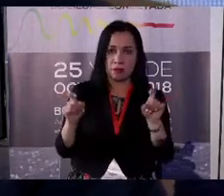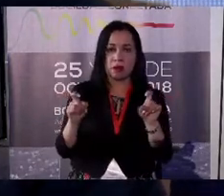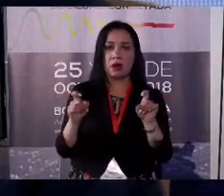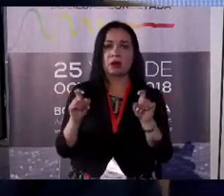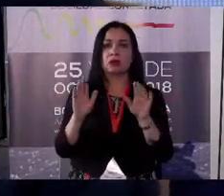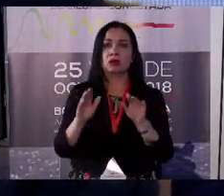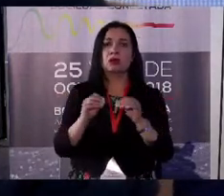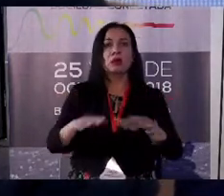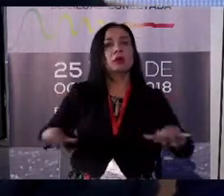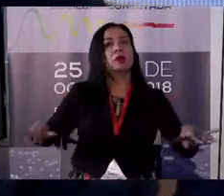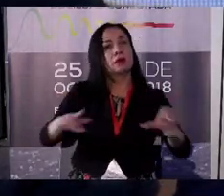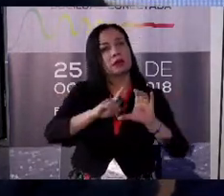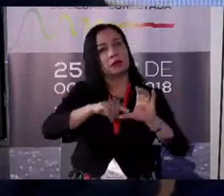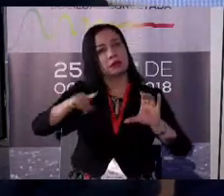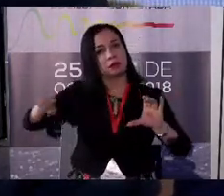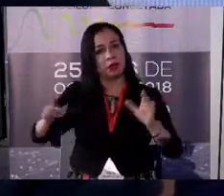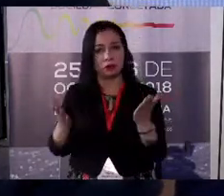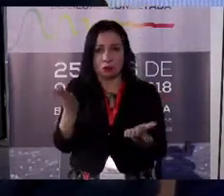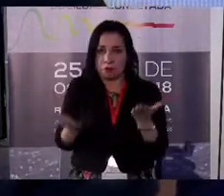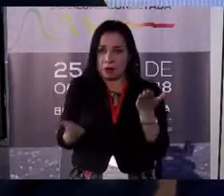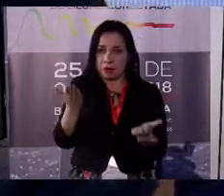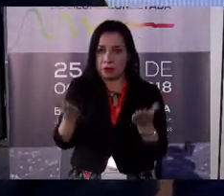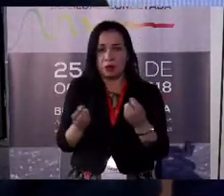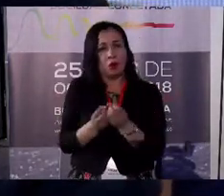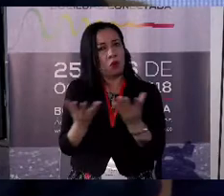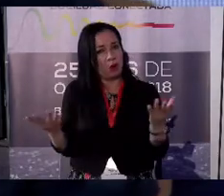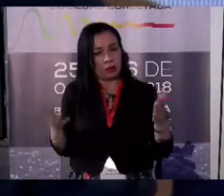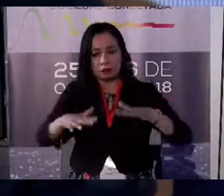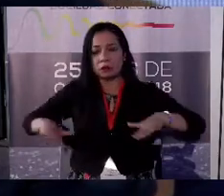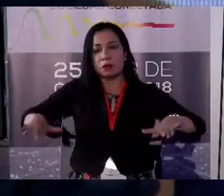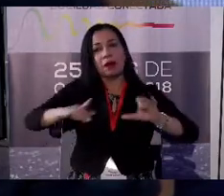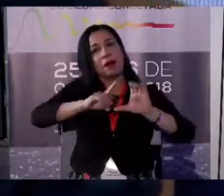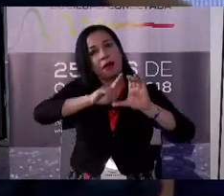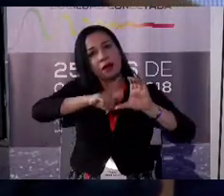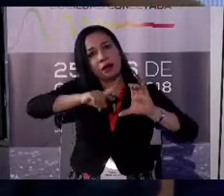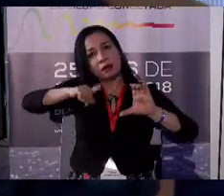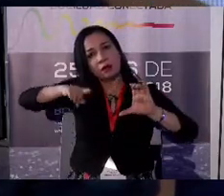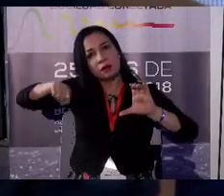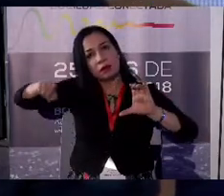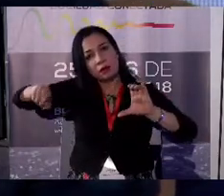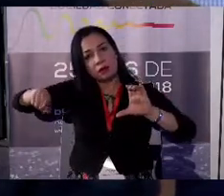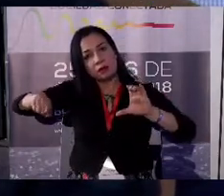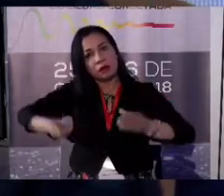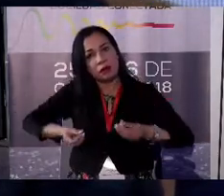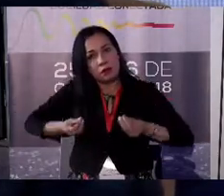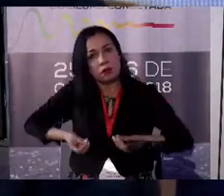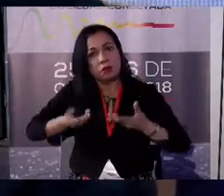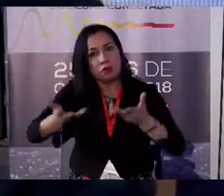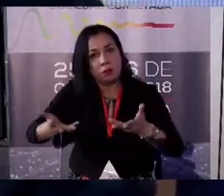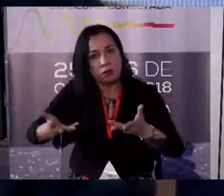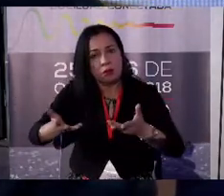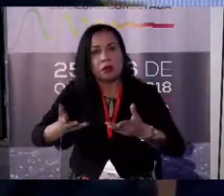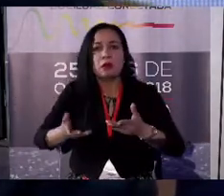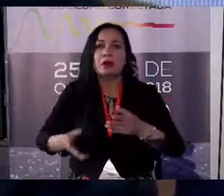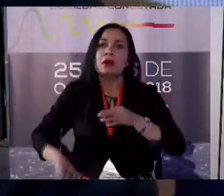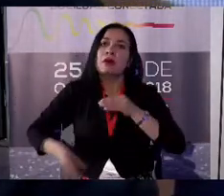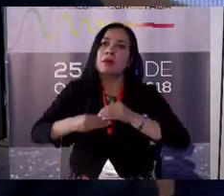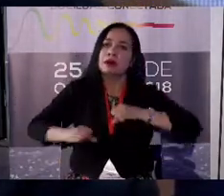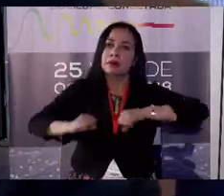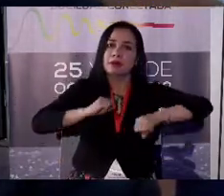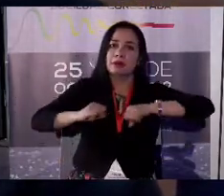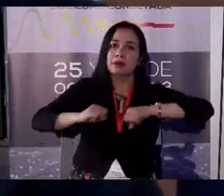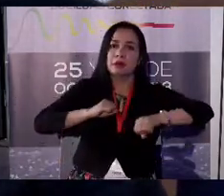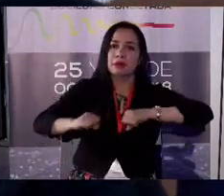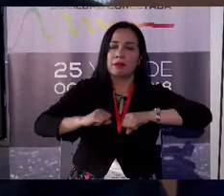existe un balance entre la cantidad de espectro que se libera y el desempeño que se tendrá en quinta